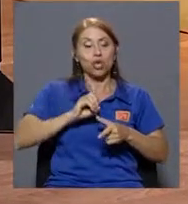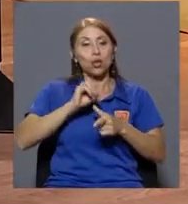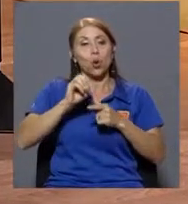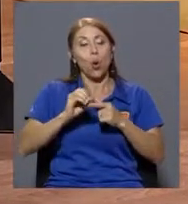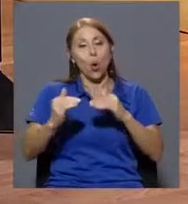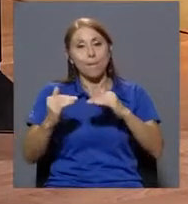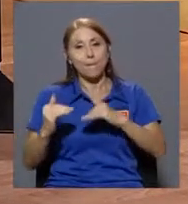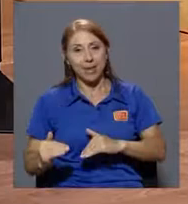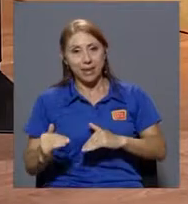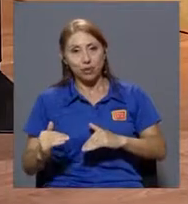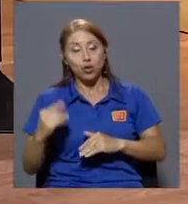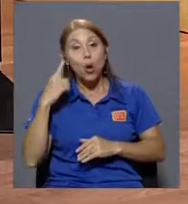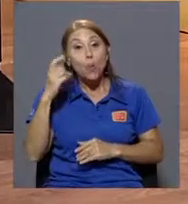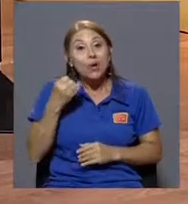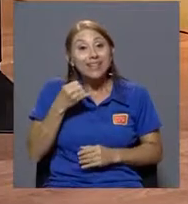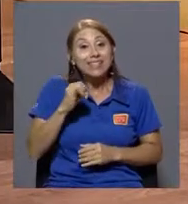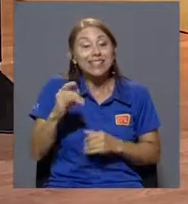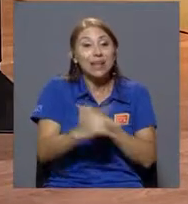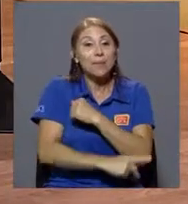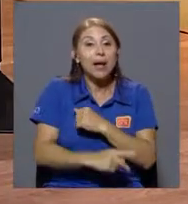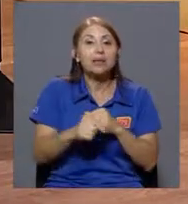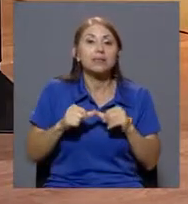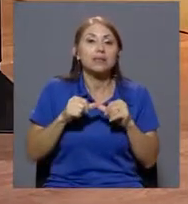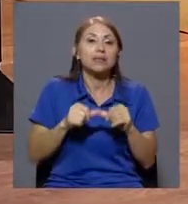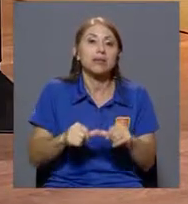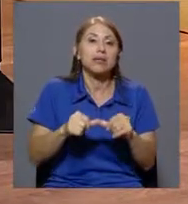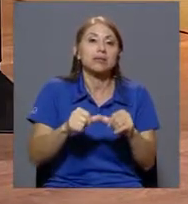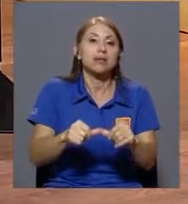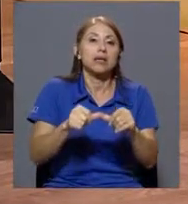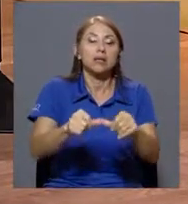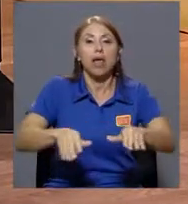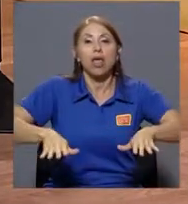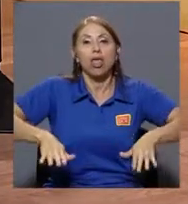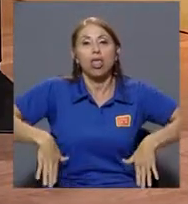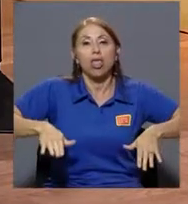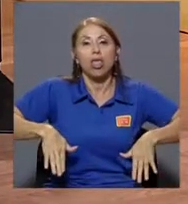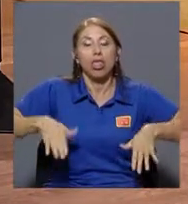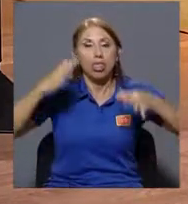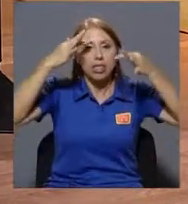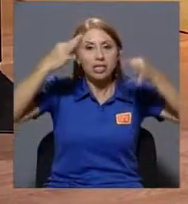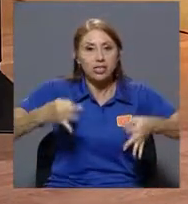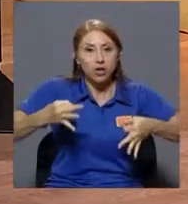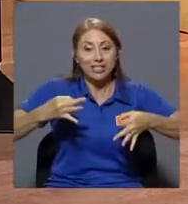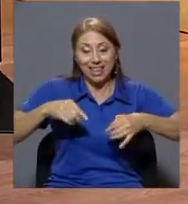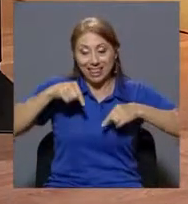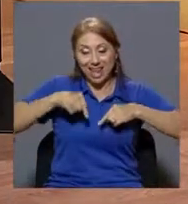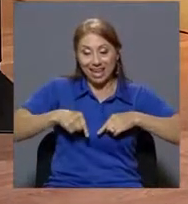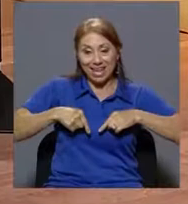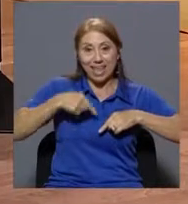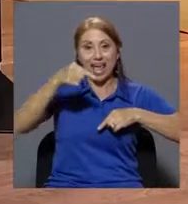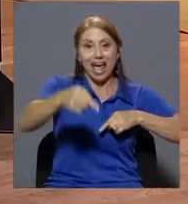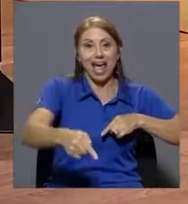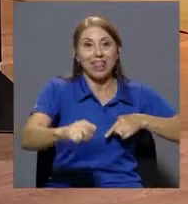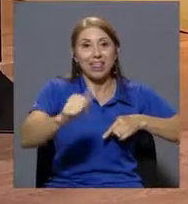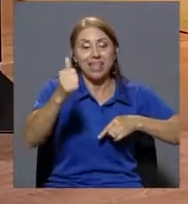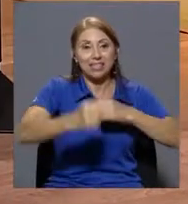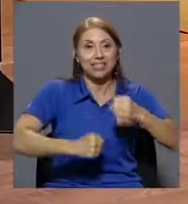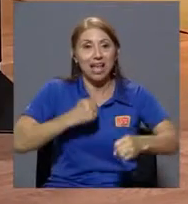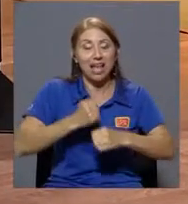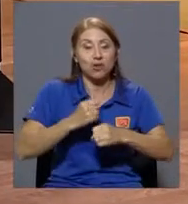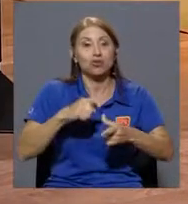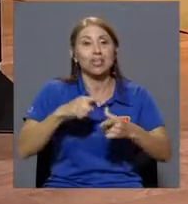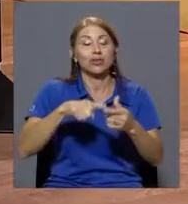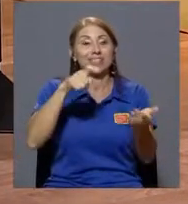si el país sigue sin tomar las decisiones, de aquí a 10 años la deuda va a ser del 100%.